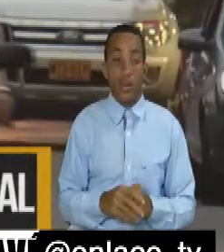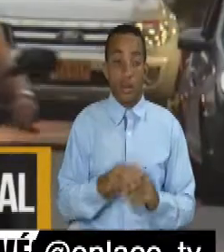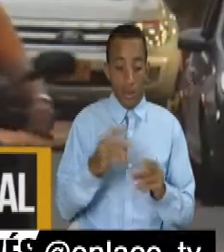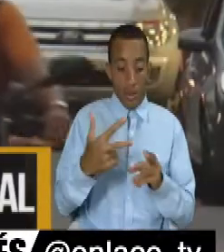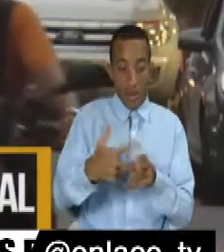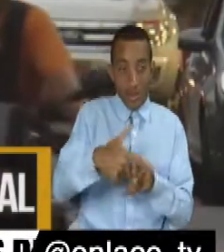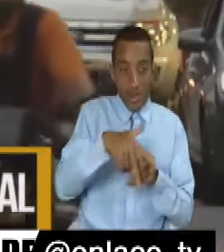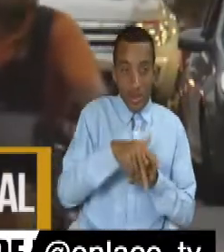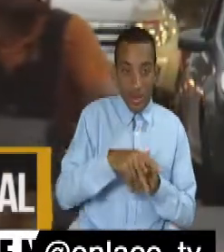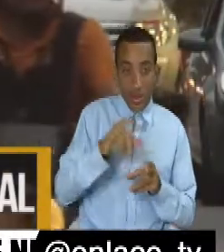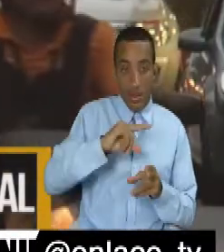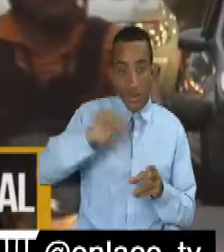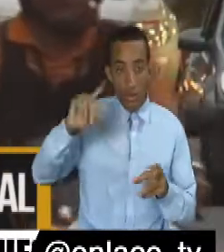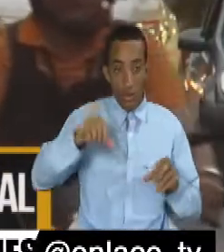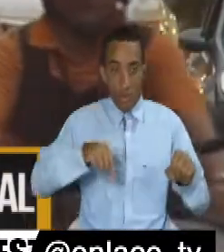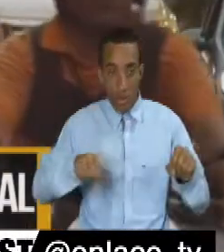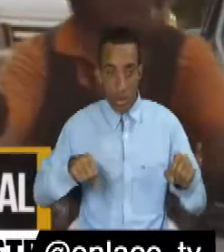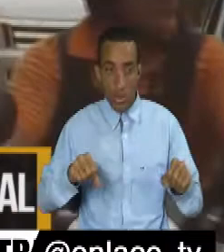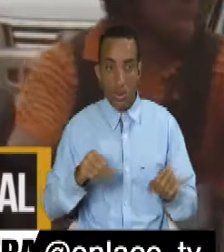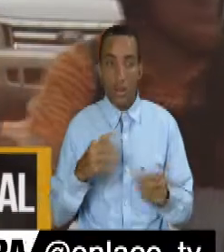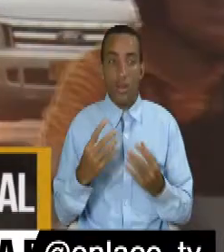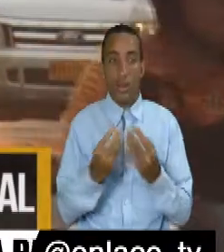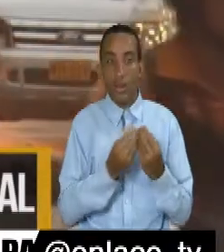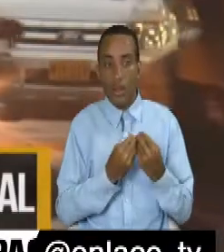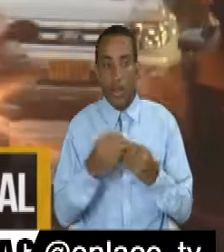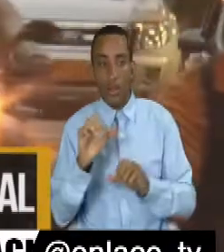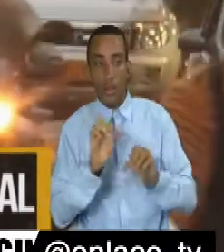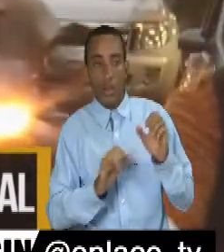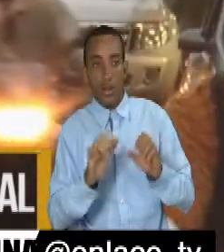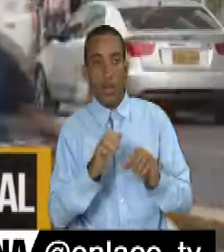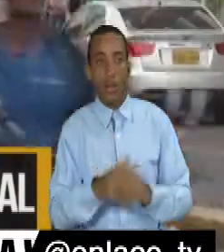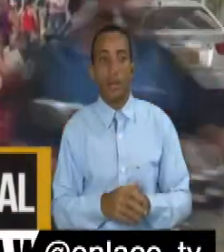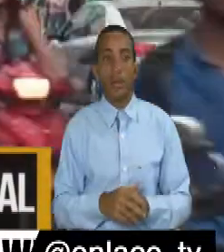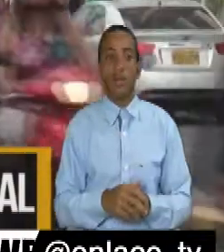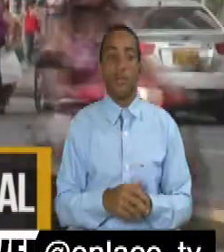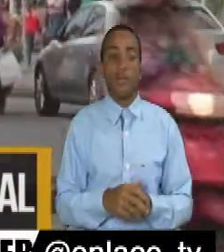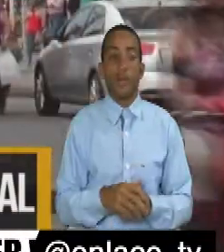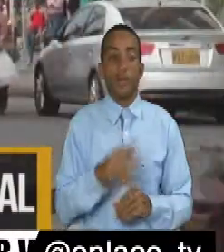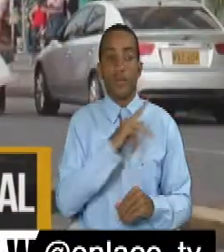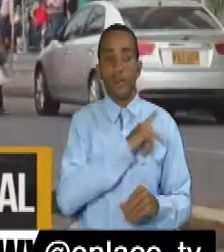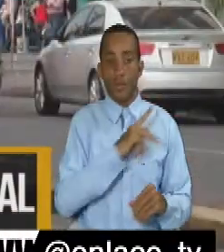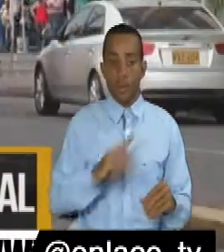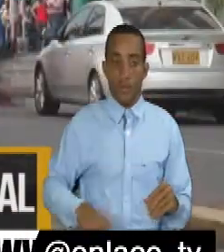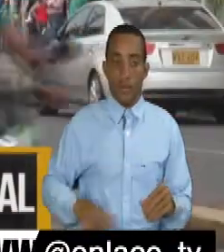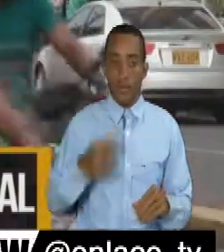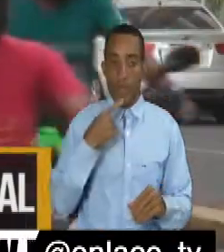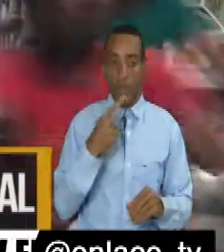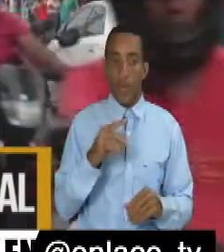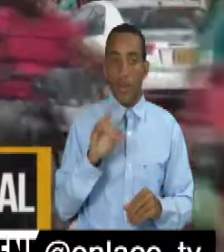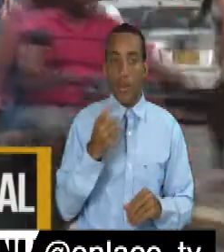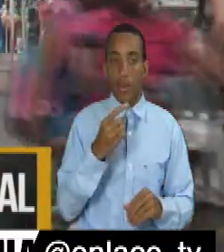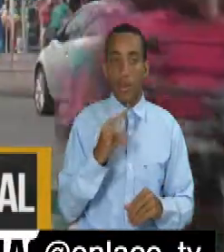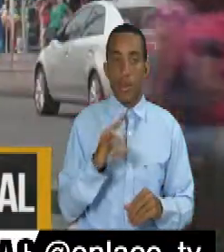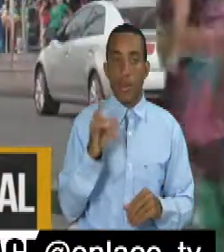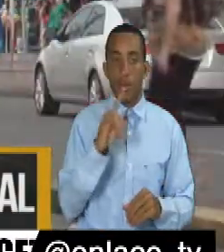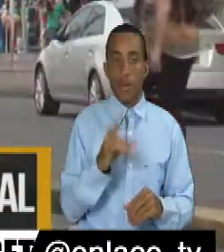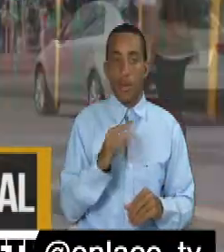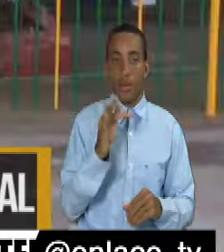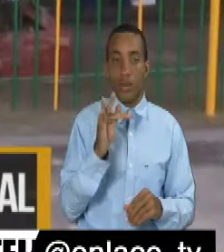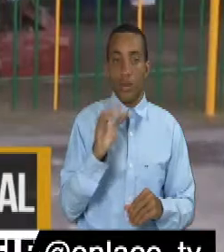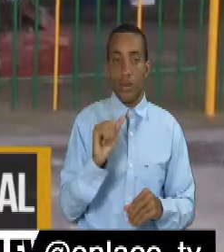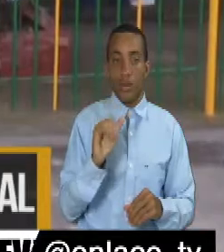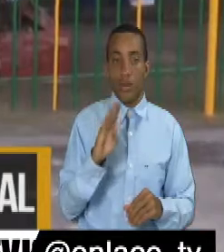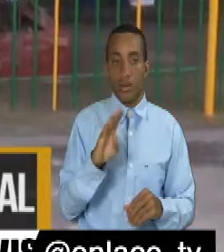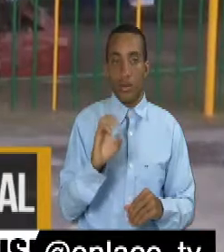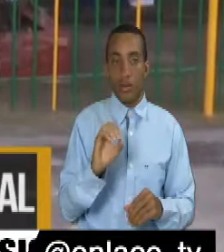del parrillero creó polémica dentro del Consejo de Seguridad Extraordinario. El personero municipal Gustavo de la Osa asegura que esta decisión podría impedir